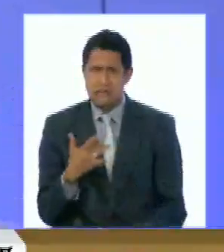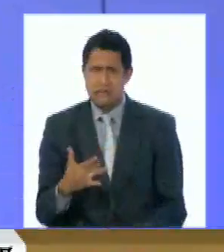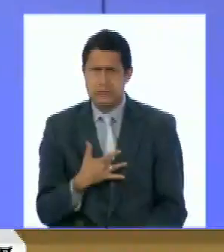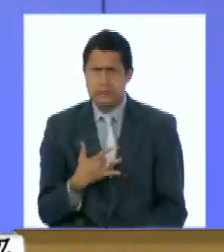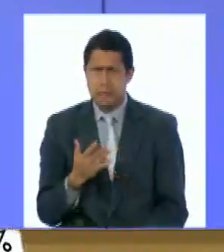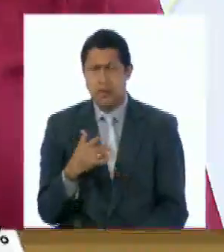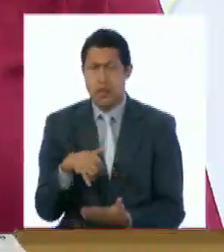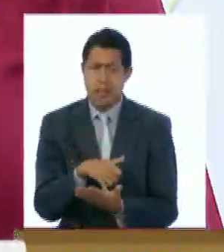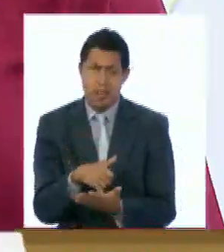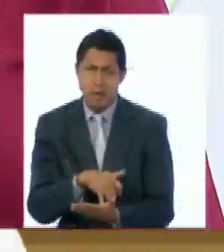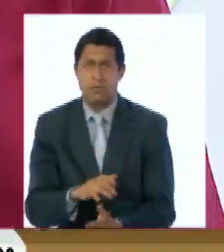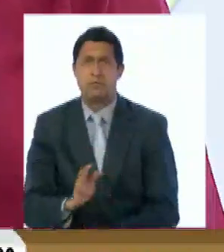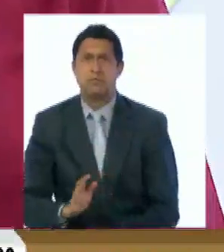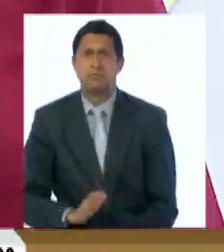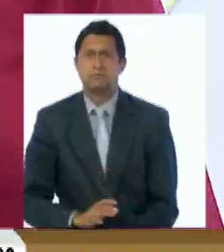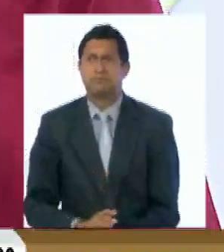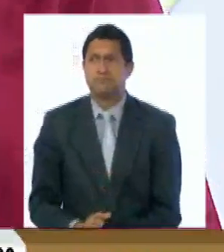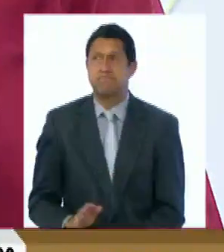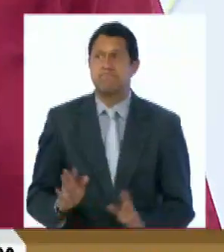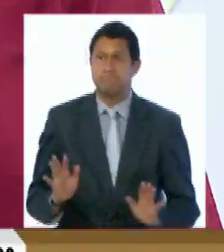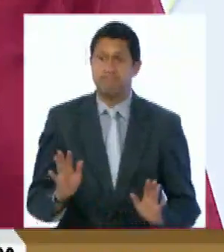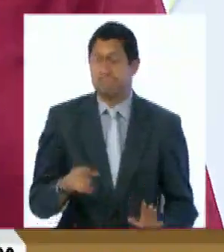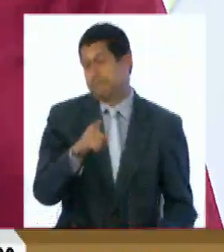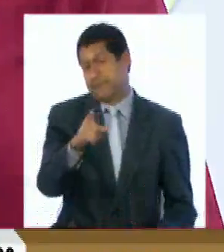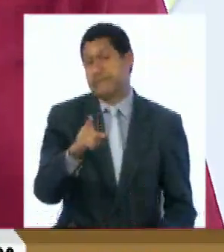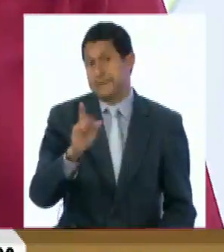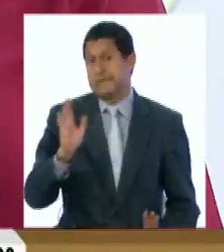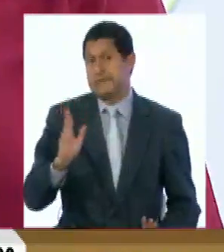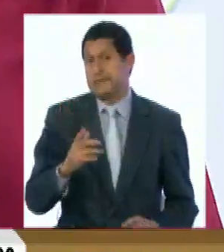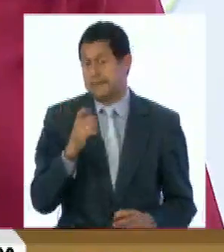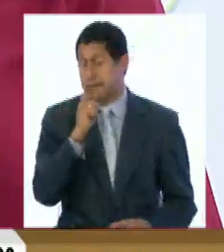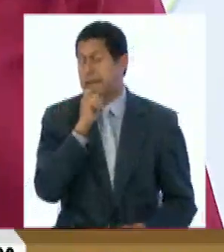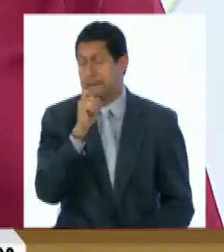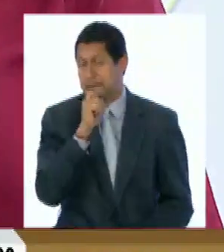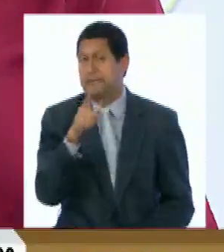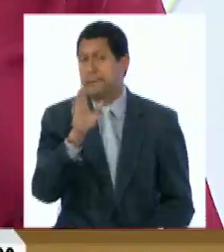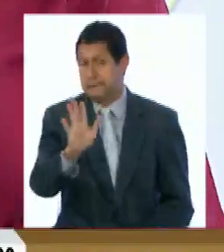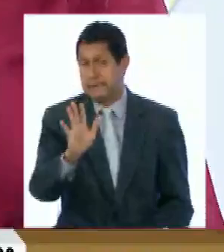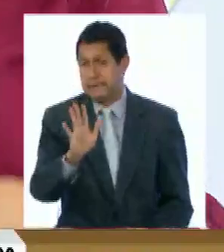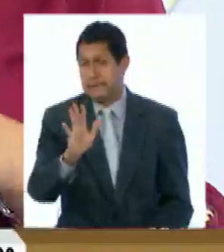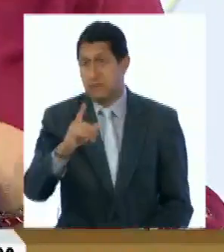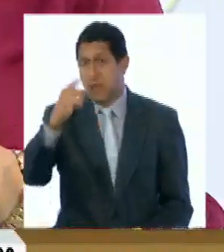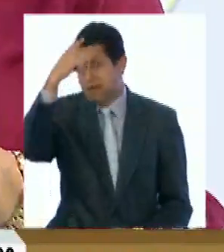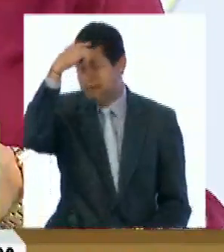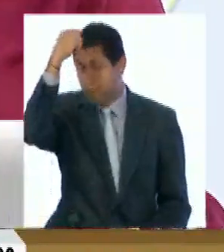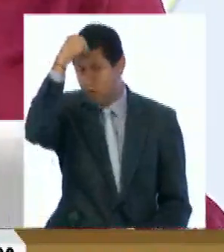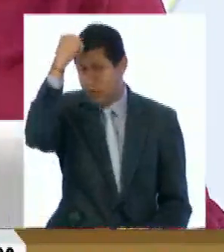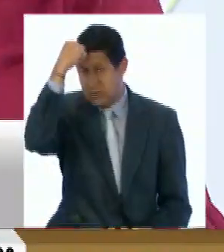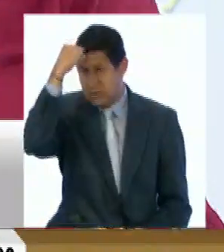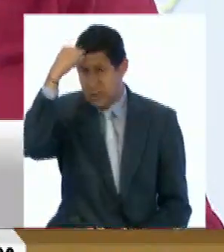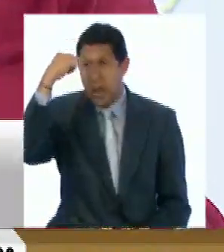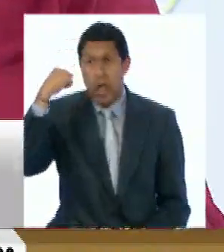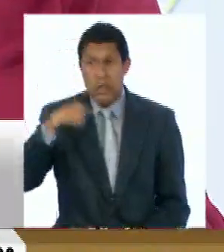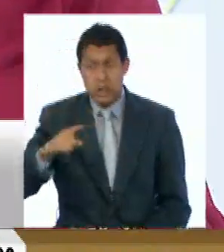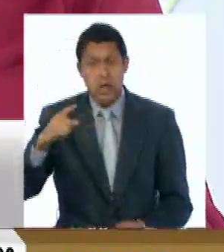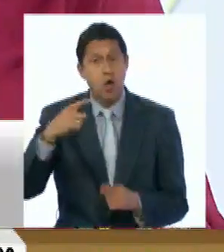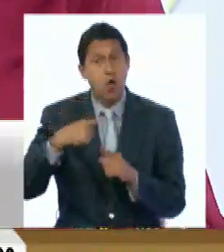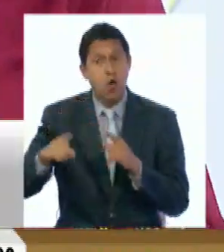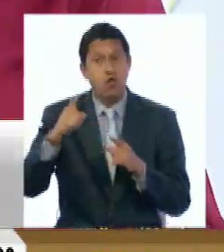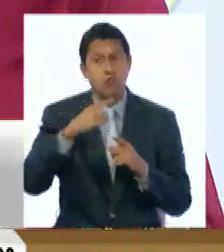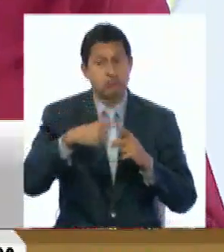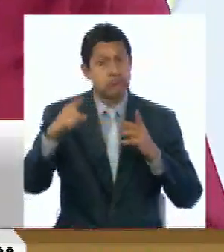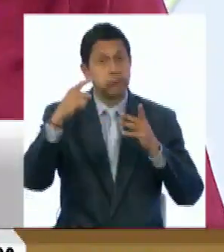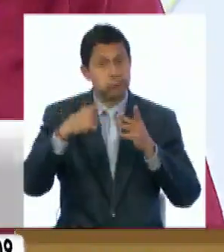descompensada bueno ya es una situación mucho más compleja como dijimos desde la hipófisis parte una serie de